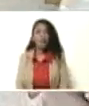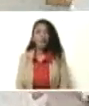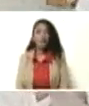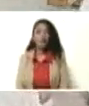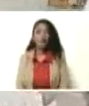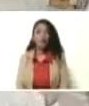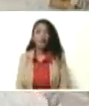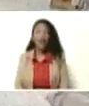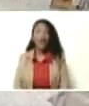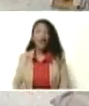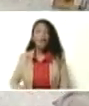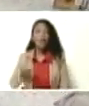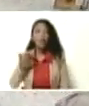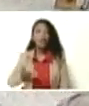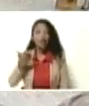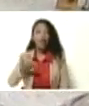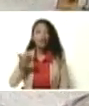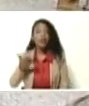Es muy importante,